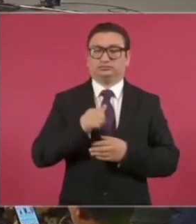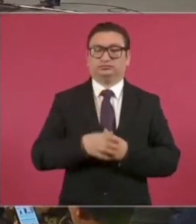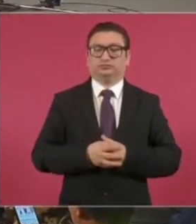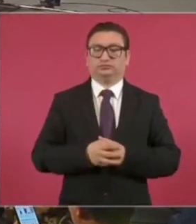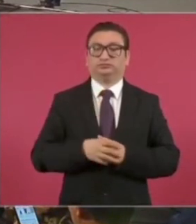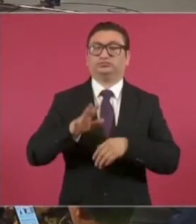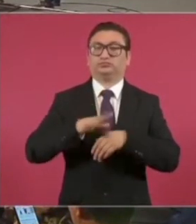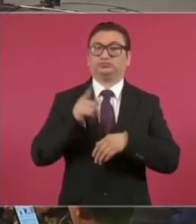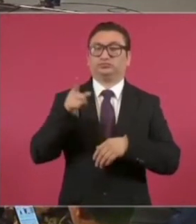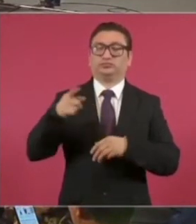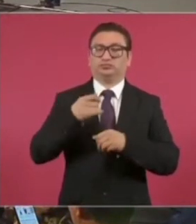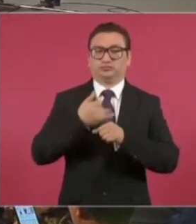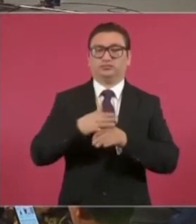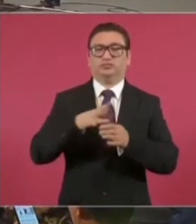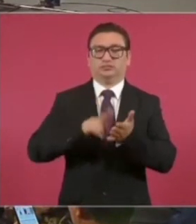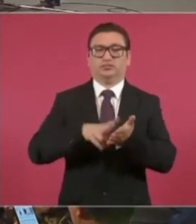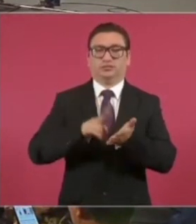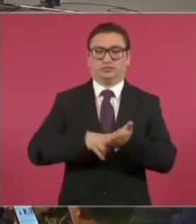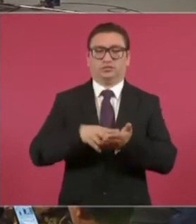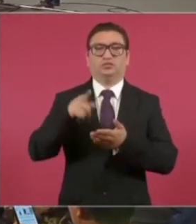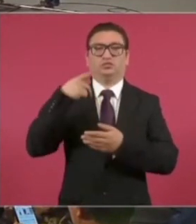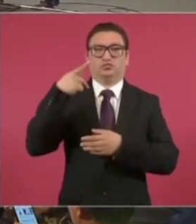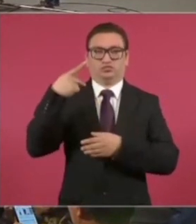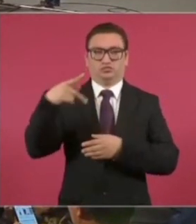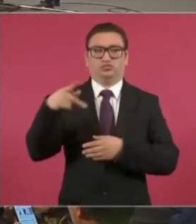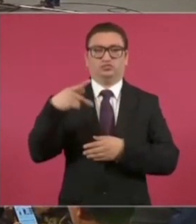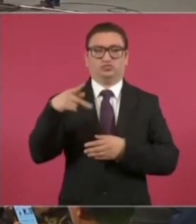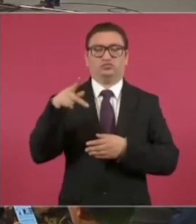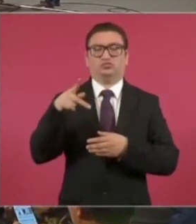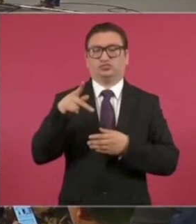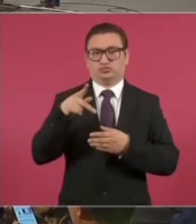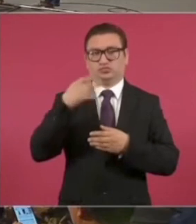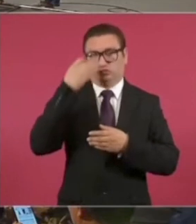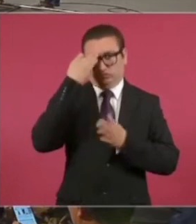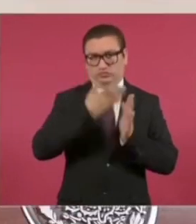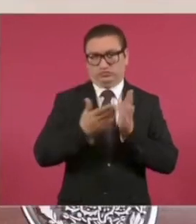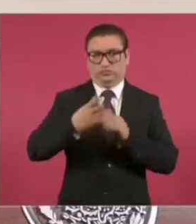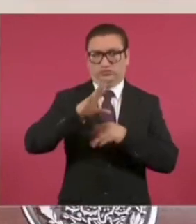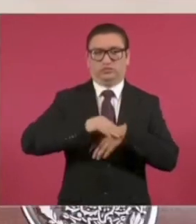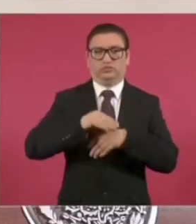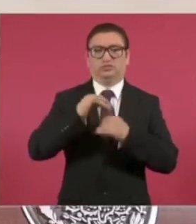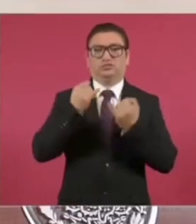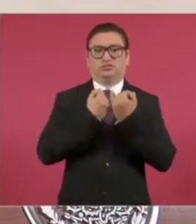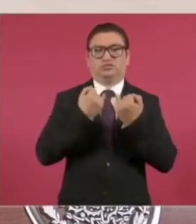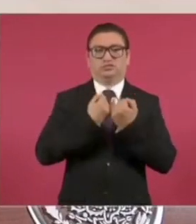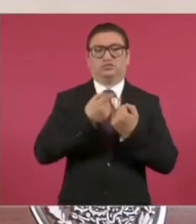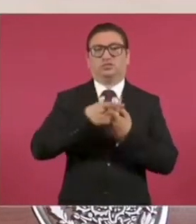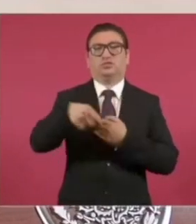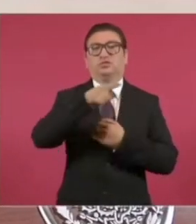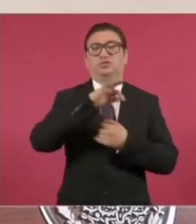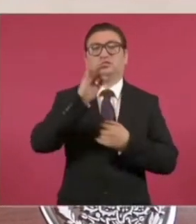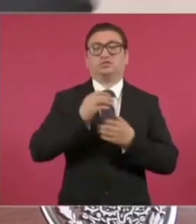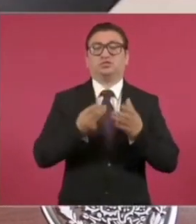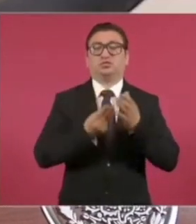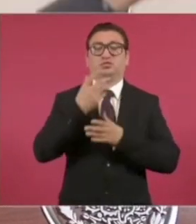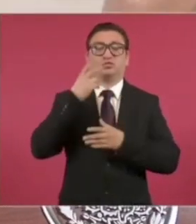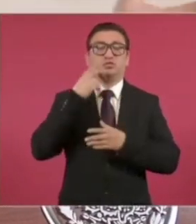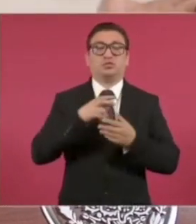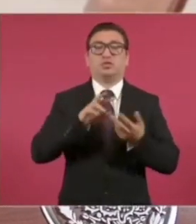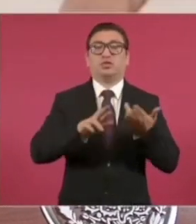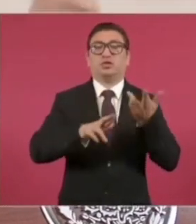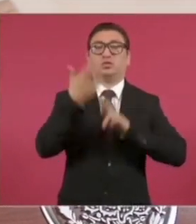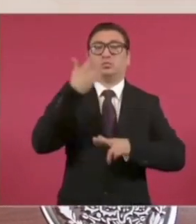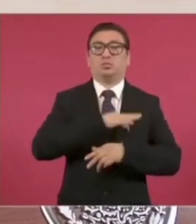porque aseguran que todavía está vigente, sí, la licencia. Sí, todavía, para… sí. Y son capaces hasta de dar un golpe de Estado, porque eso